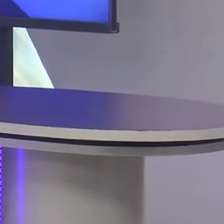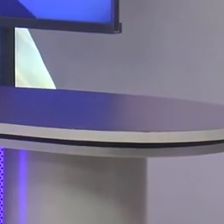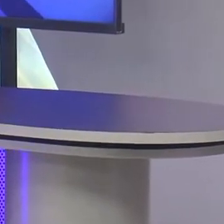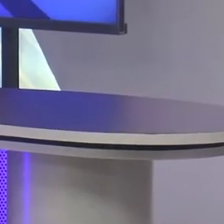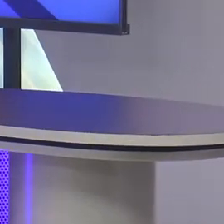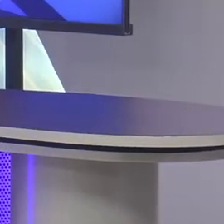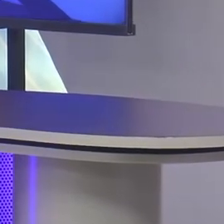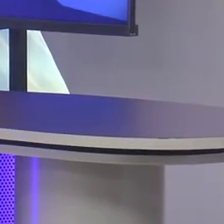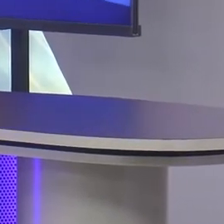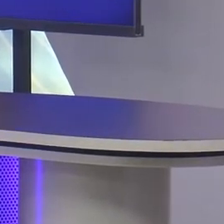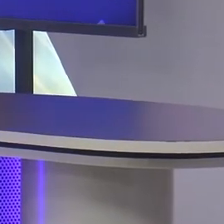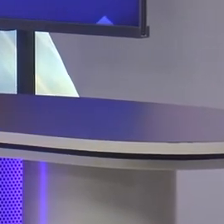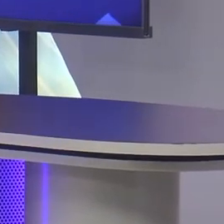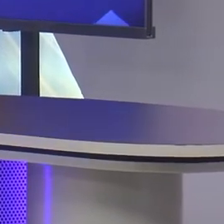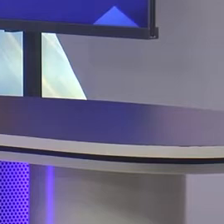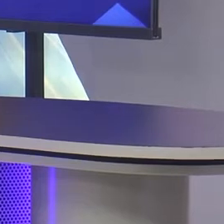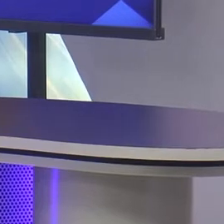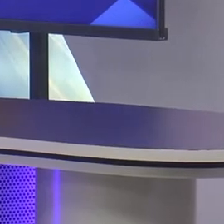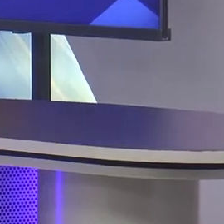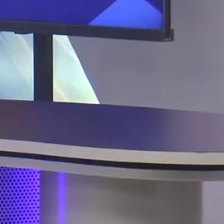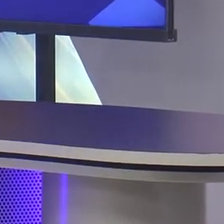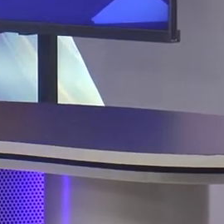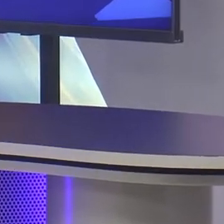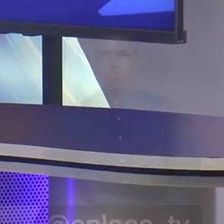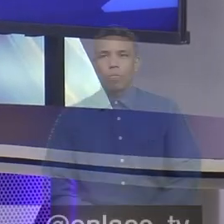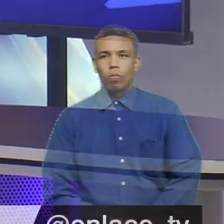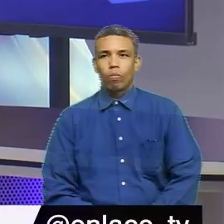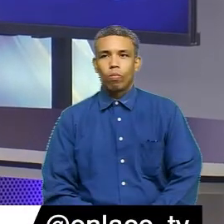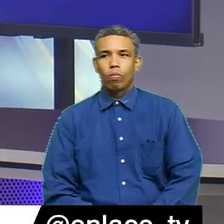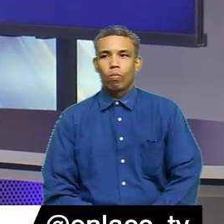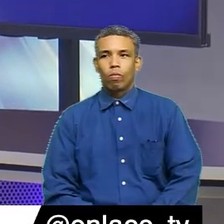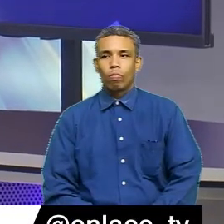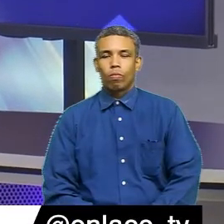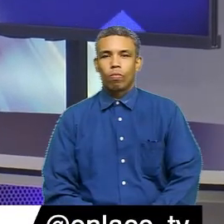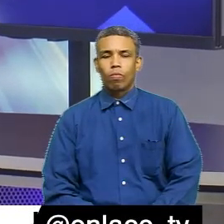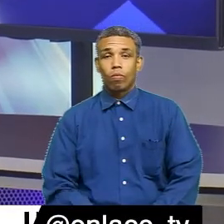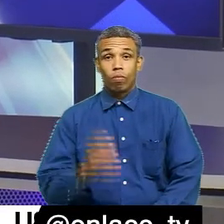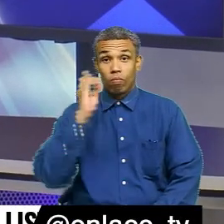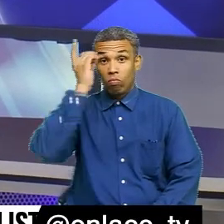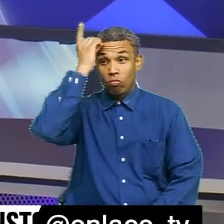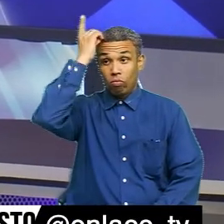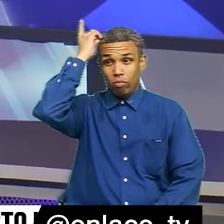El alcalde de Barranca Bermeja advirtió que solo hay plazo hasta el próximo lunes para salvar los